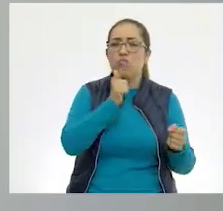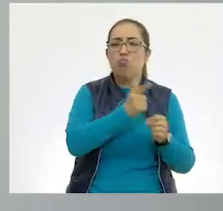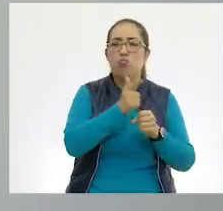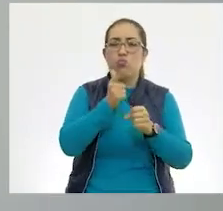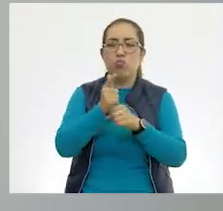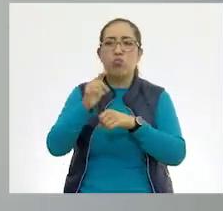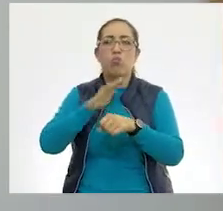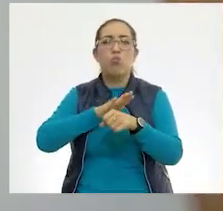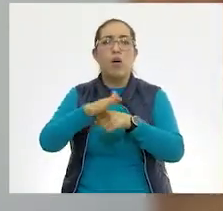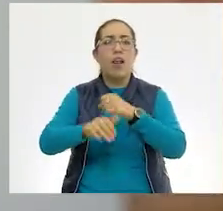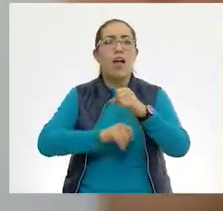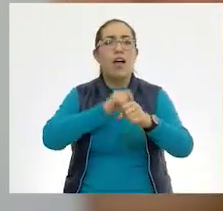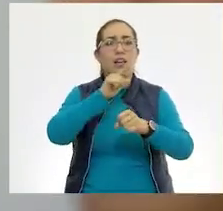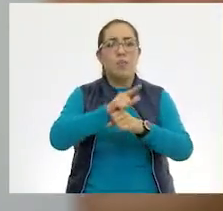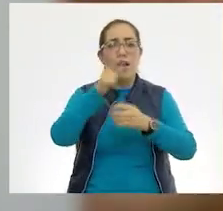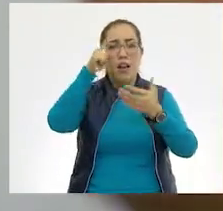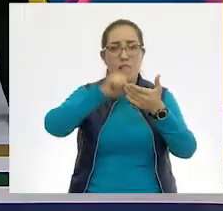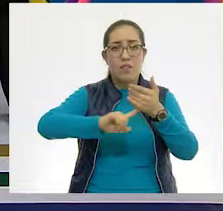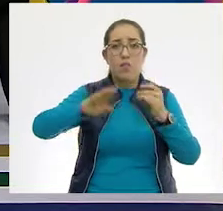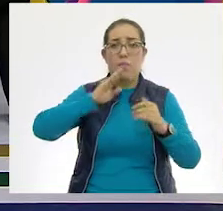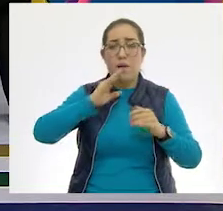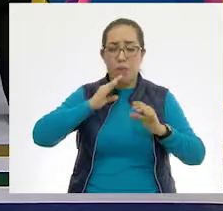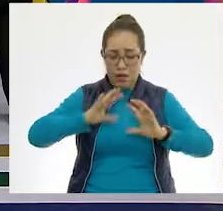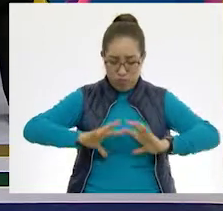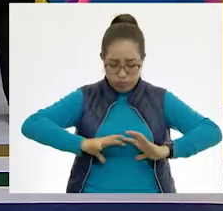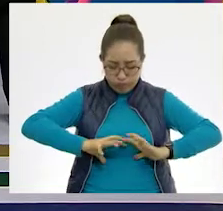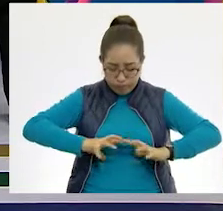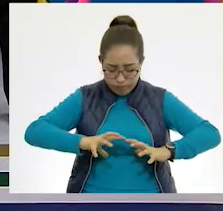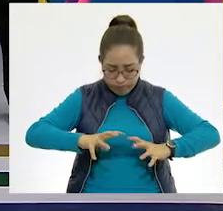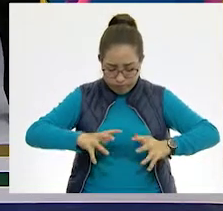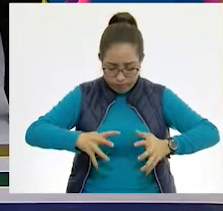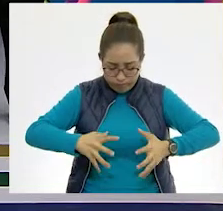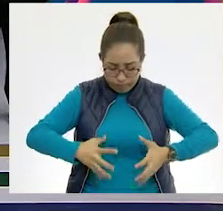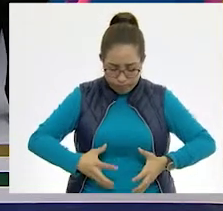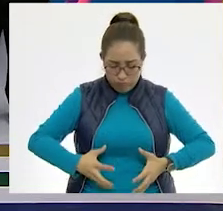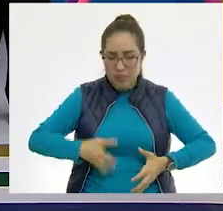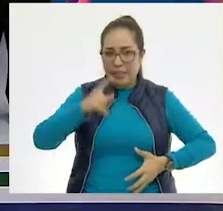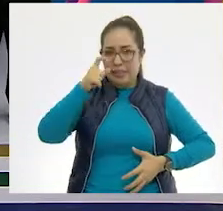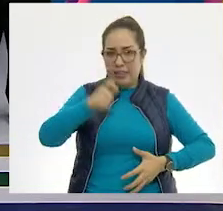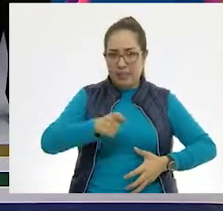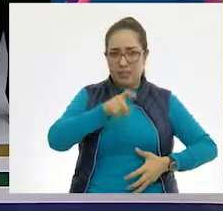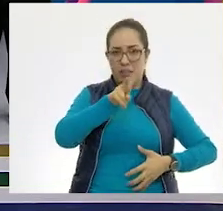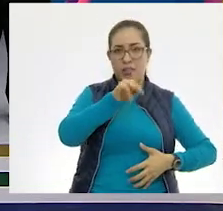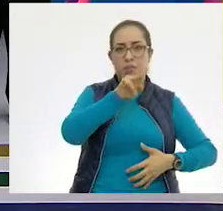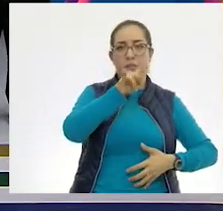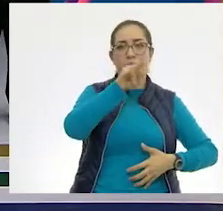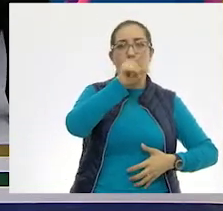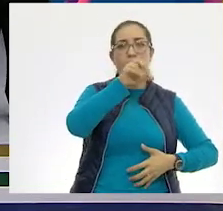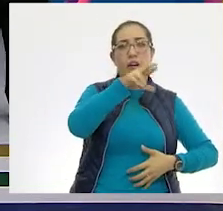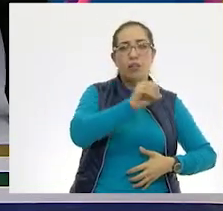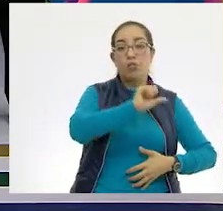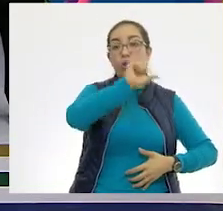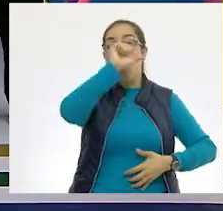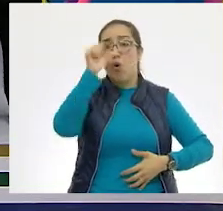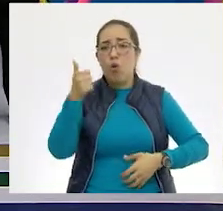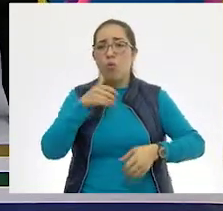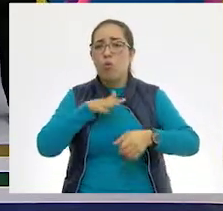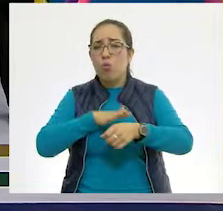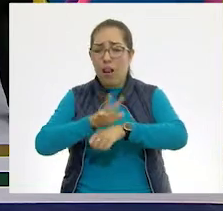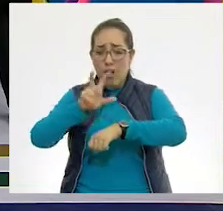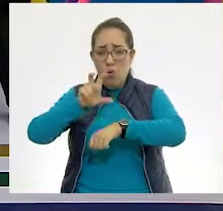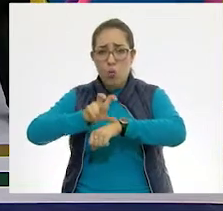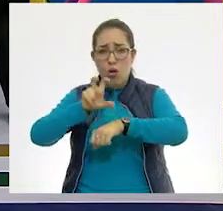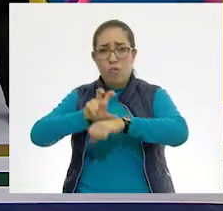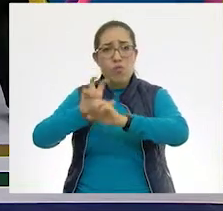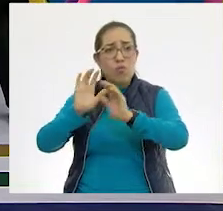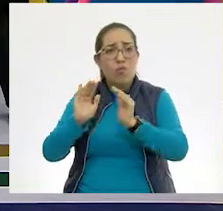animales se desarrollan en el cuerpo de la madre, es decir, son vivíparos, y cuáles se desarrollan externamente en un huevo,